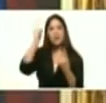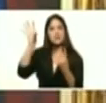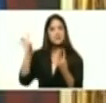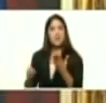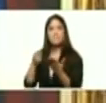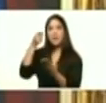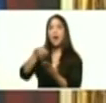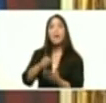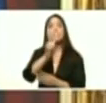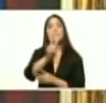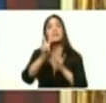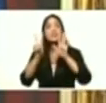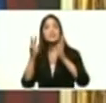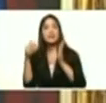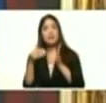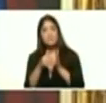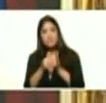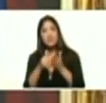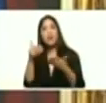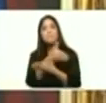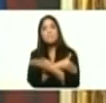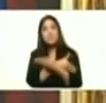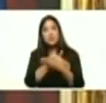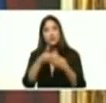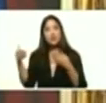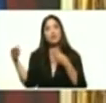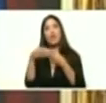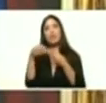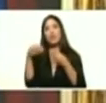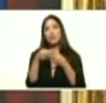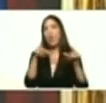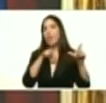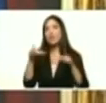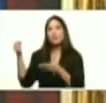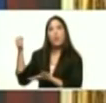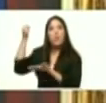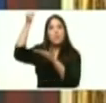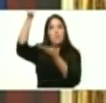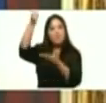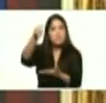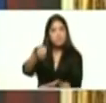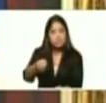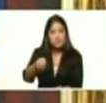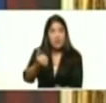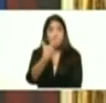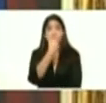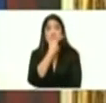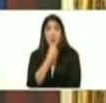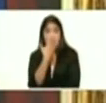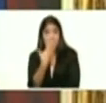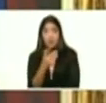27 mil, de dólares, no es concha de ajo,